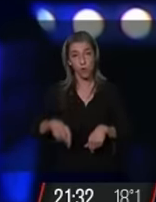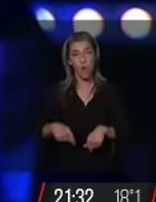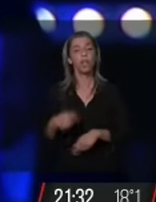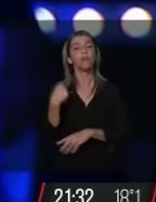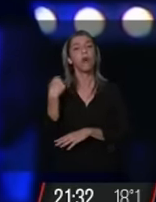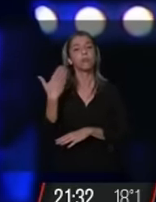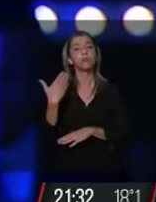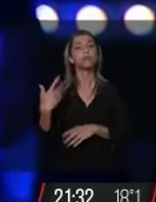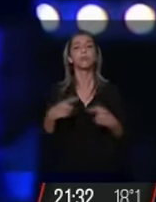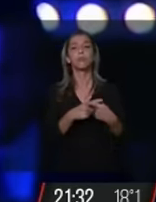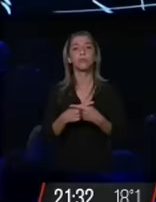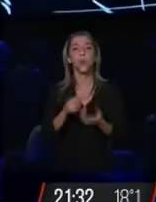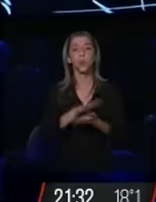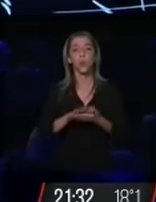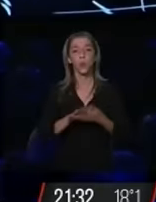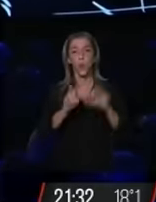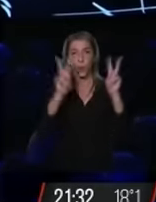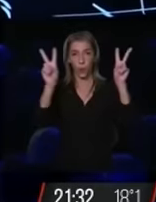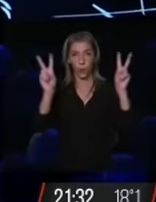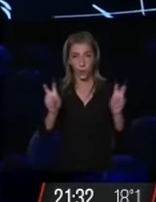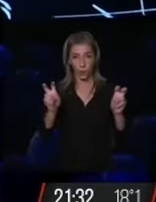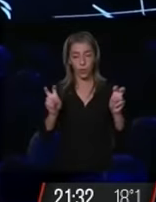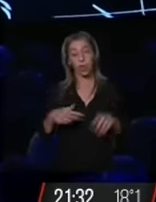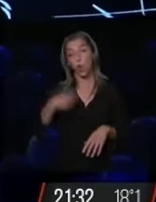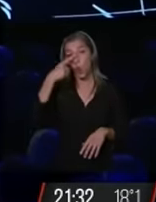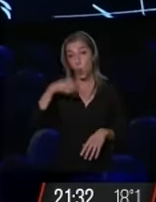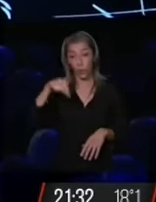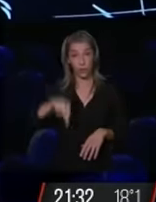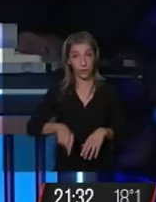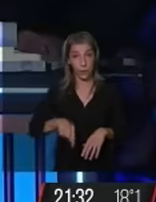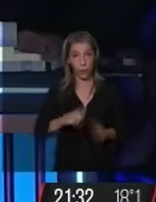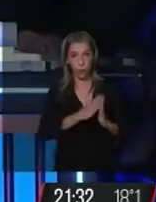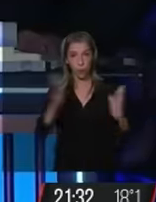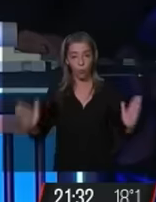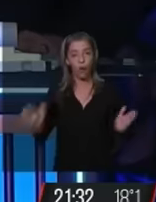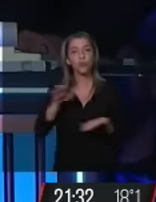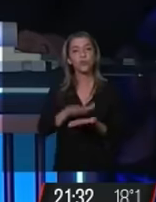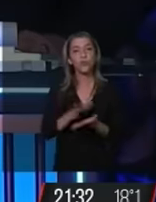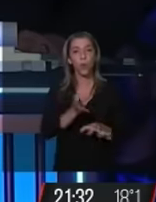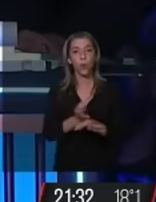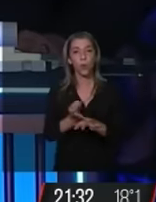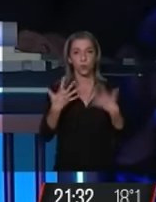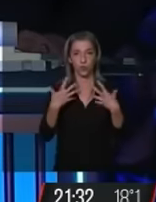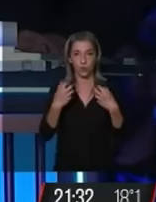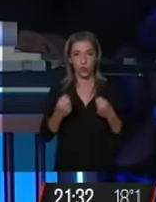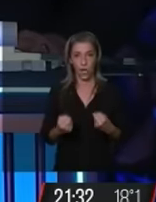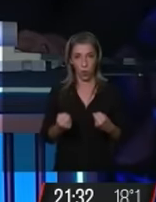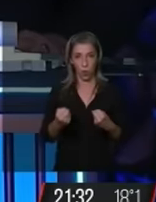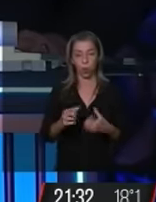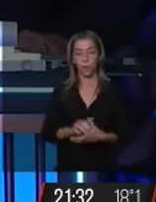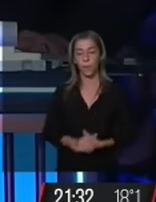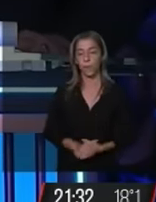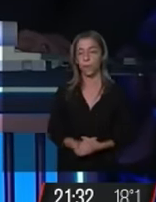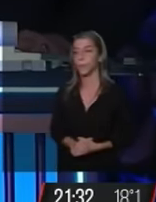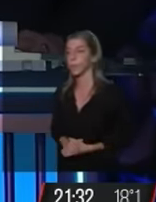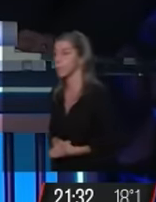un nuevo eje temático. Y será el último de este bloque, se trata de educación y salud. Y tiene la palabra, según el sorteo, Javier